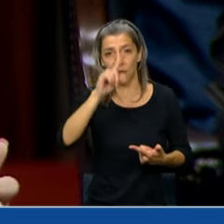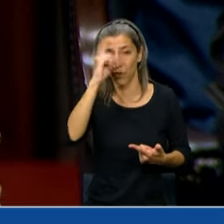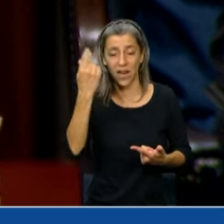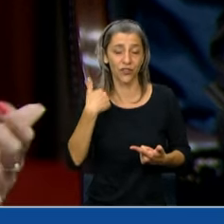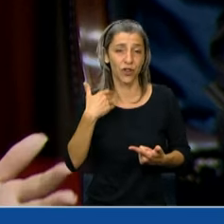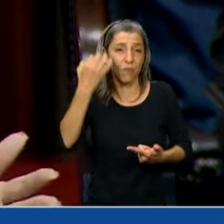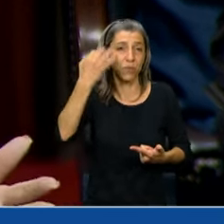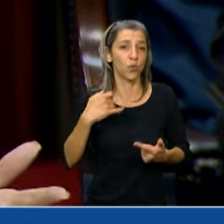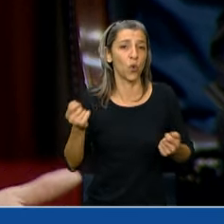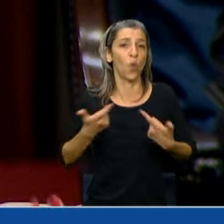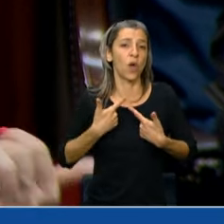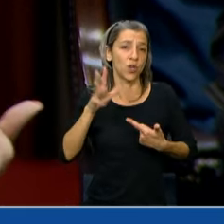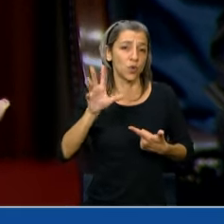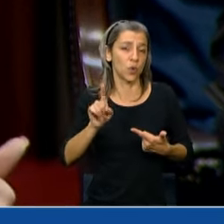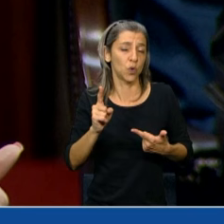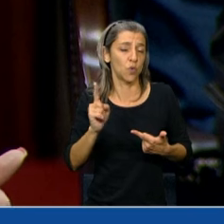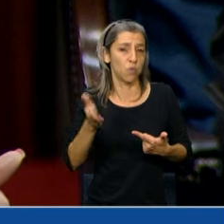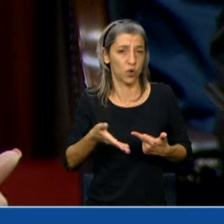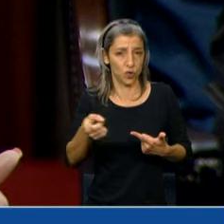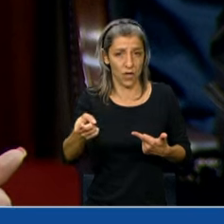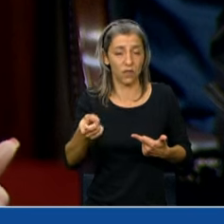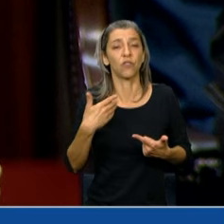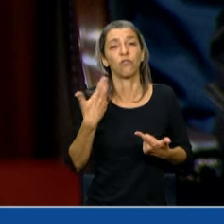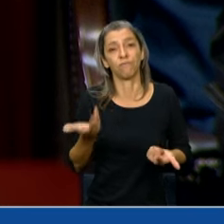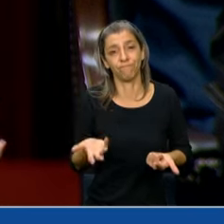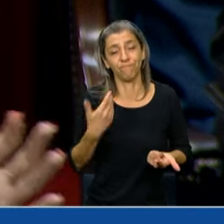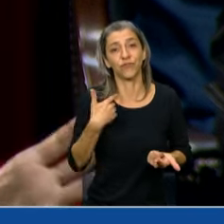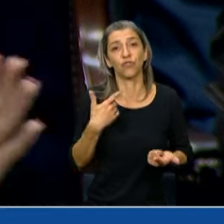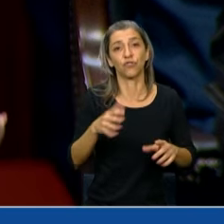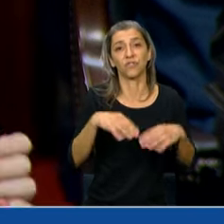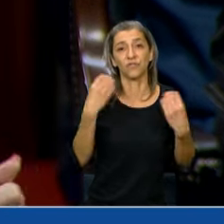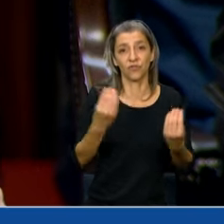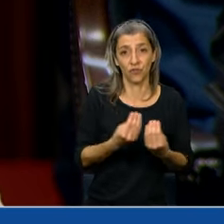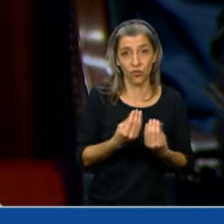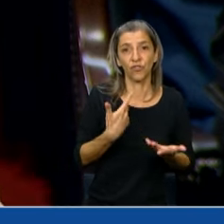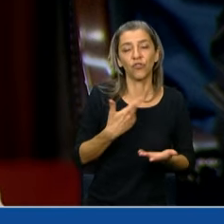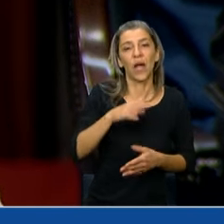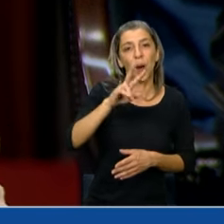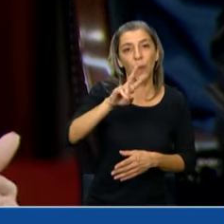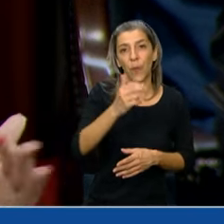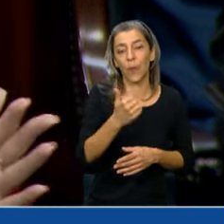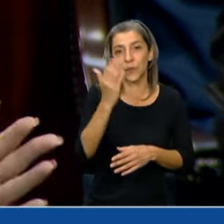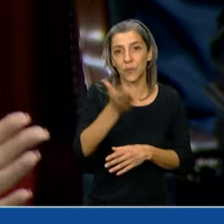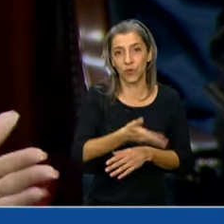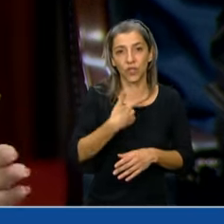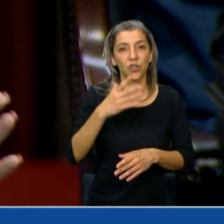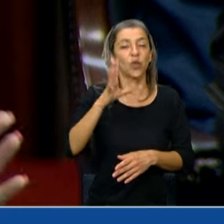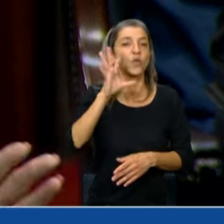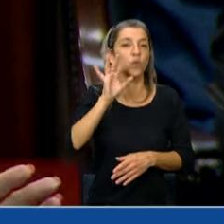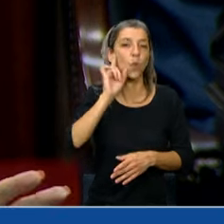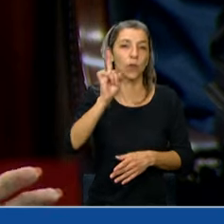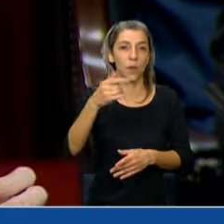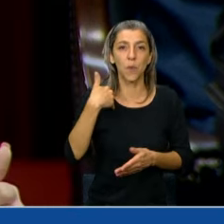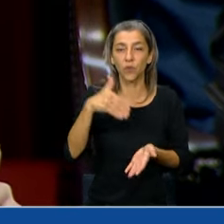ipf Por ende el 26 de todos esos 50,000 millones de dólares que es la inversión asociada que